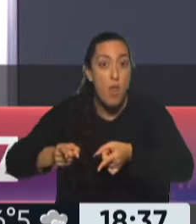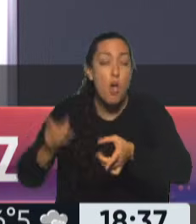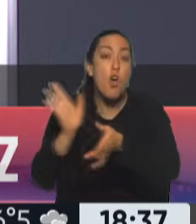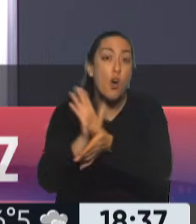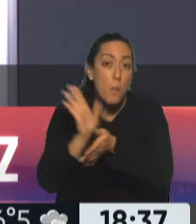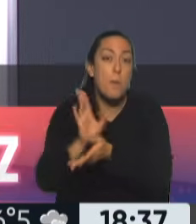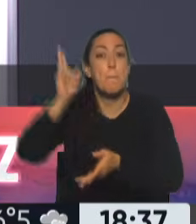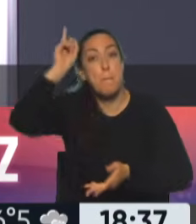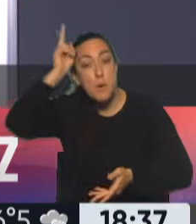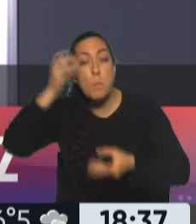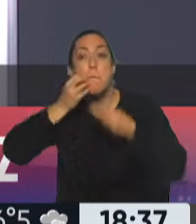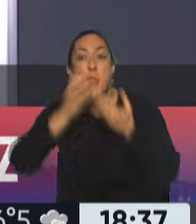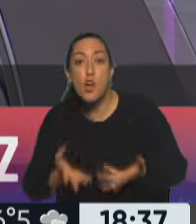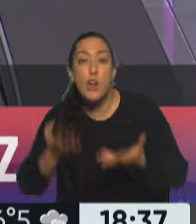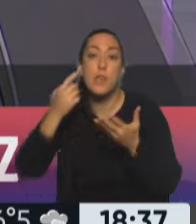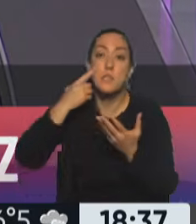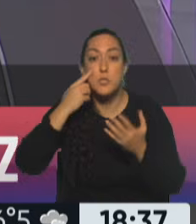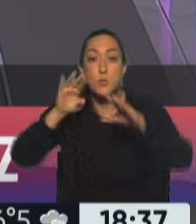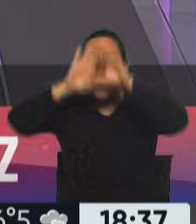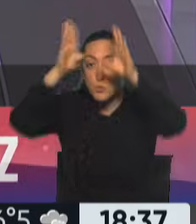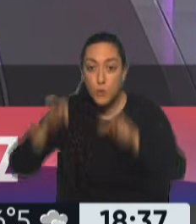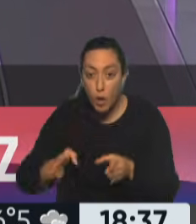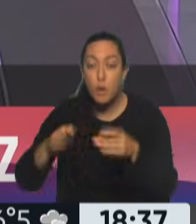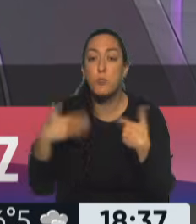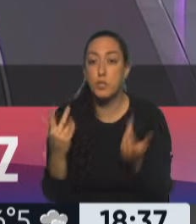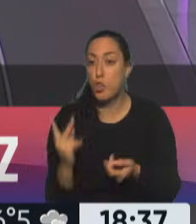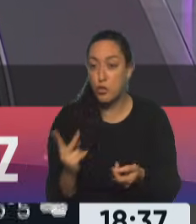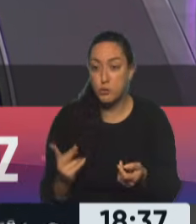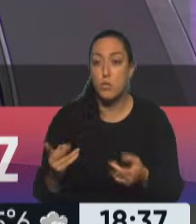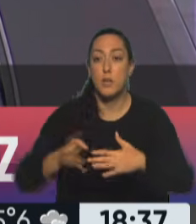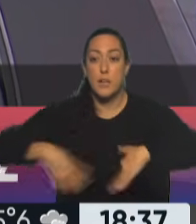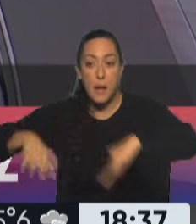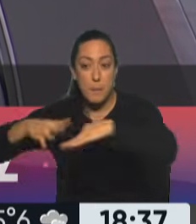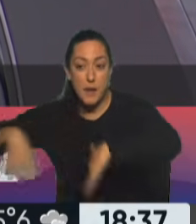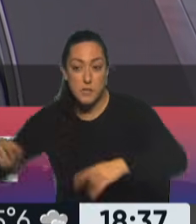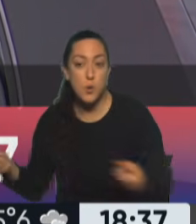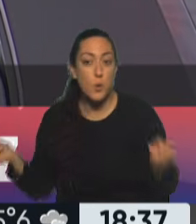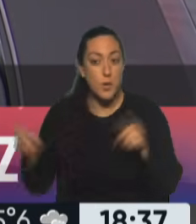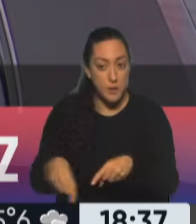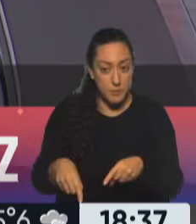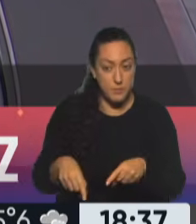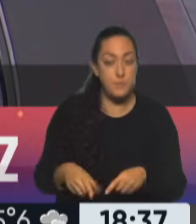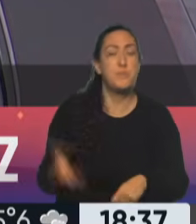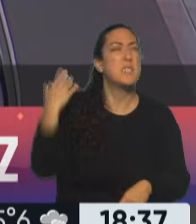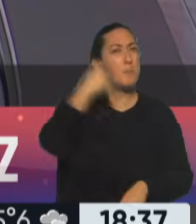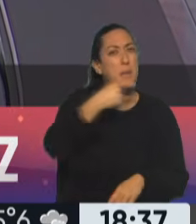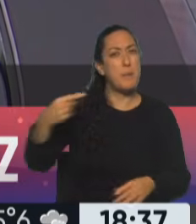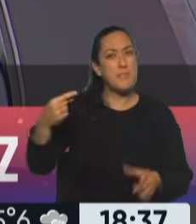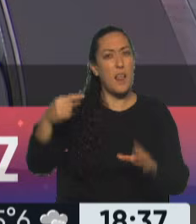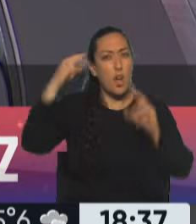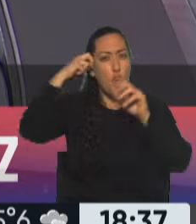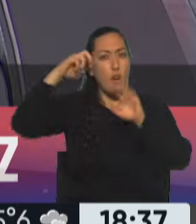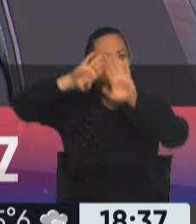al Perú. Bueno, la elección del viernes pasado justamente teníamos, exacto, ¿no? Allí las placas de este nuevo Congreso, exacto, que está esperando